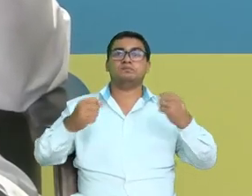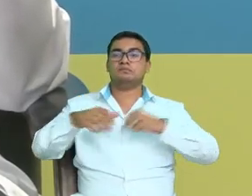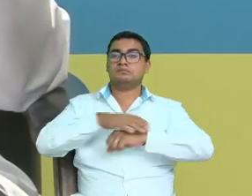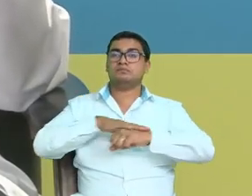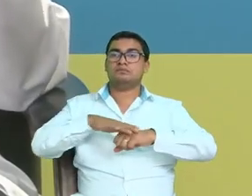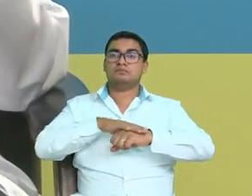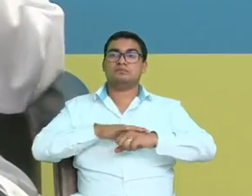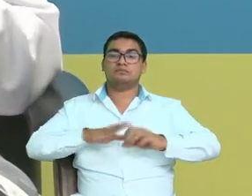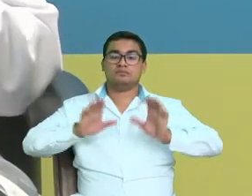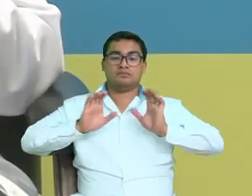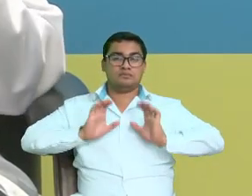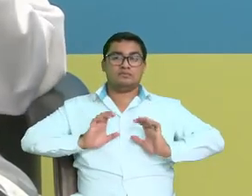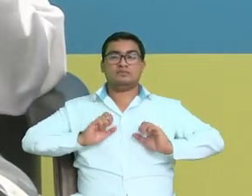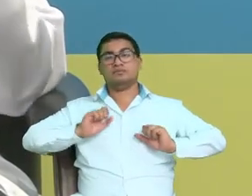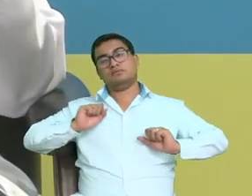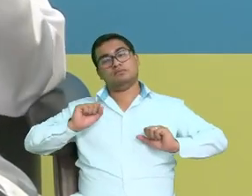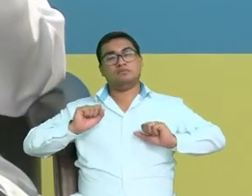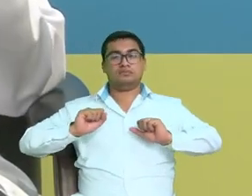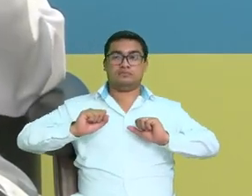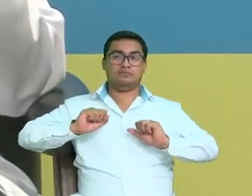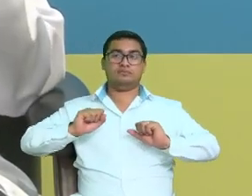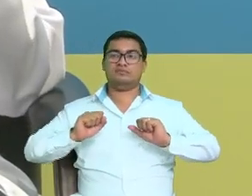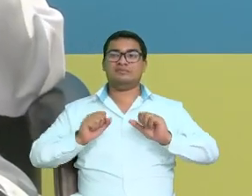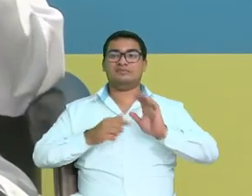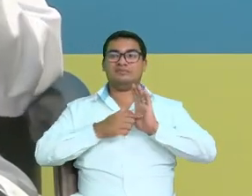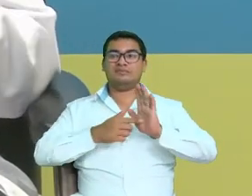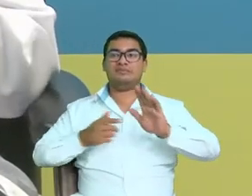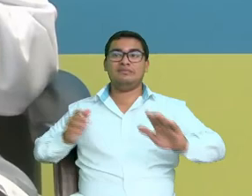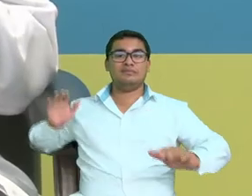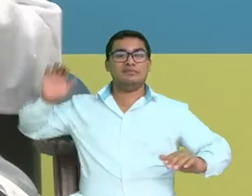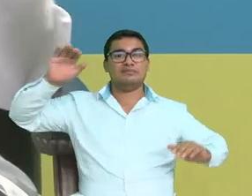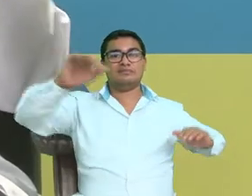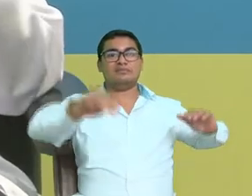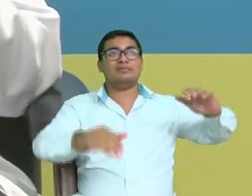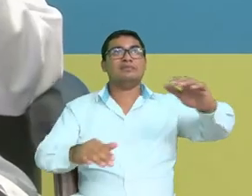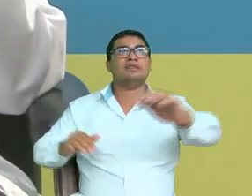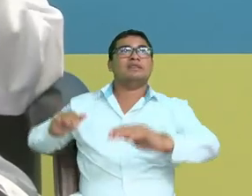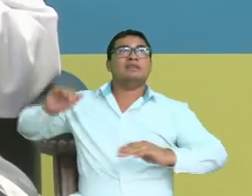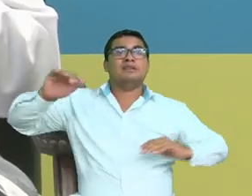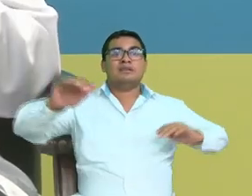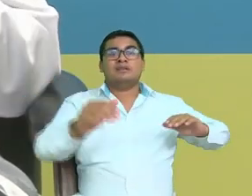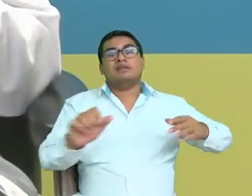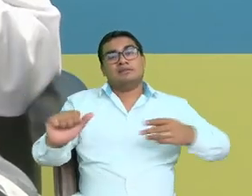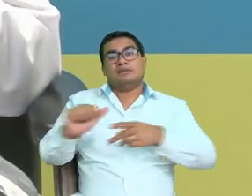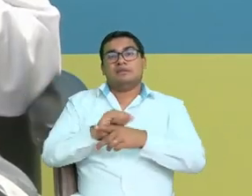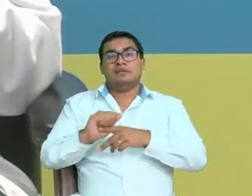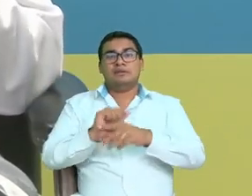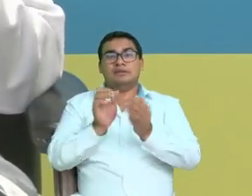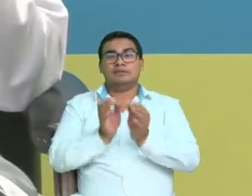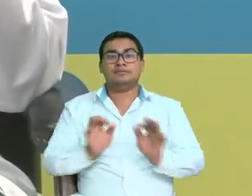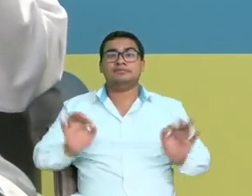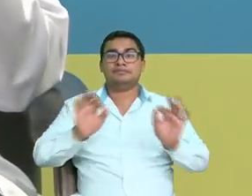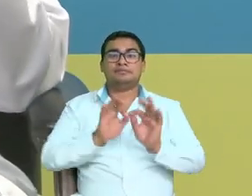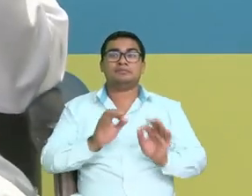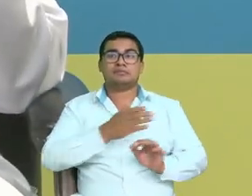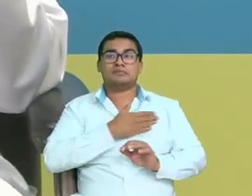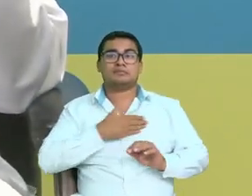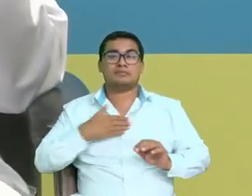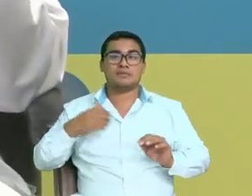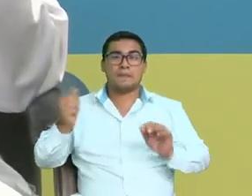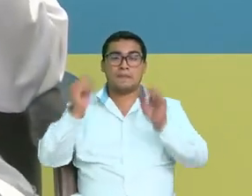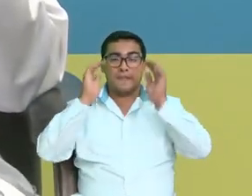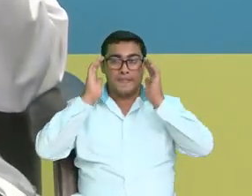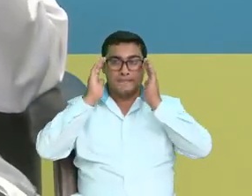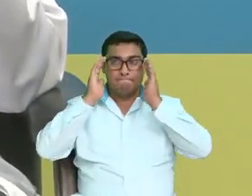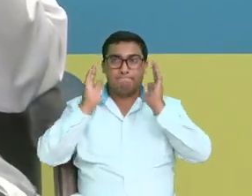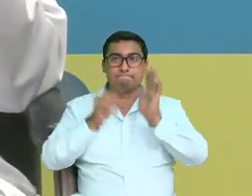de tus músculos. Hay otros ejercicios físicos como la natación que te permite mover todos los músculos de tu cuerpo, ¿no? Ese es el mejor ejercicio. Sí, es el mejor ejercicio.